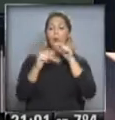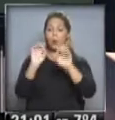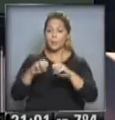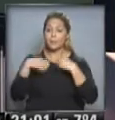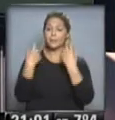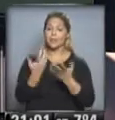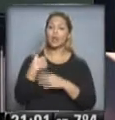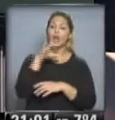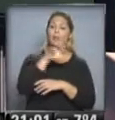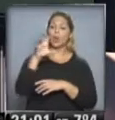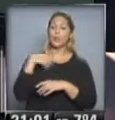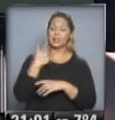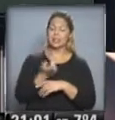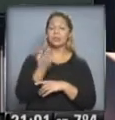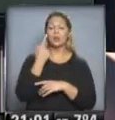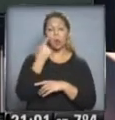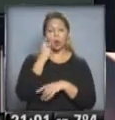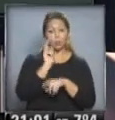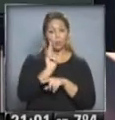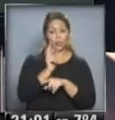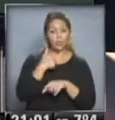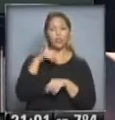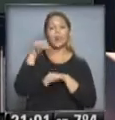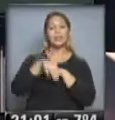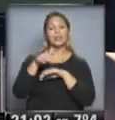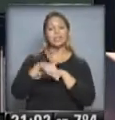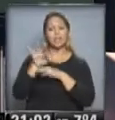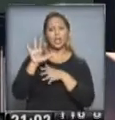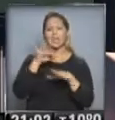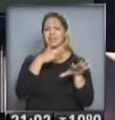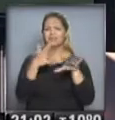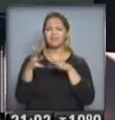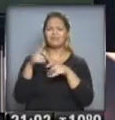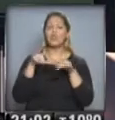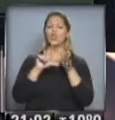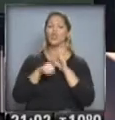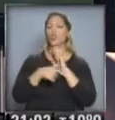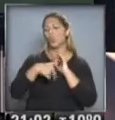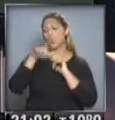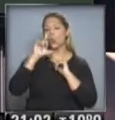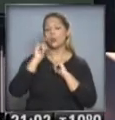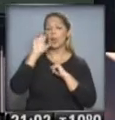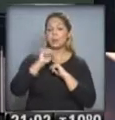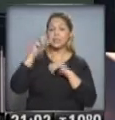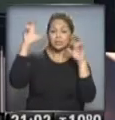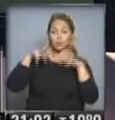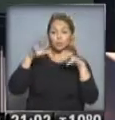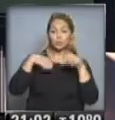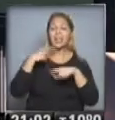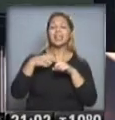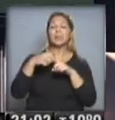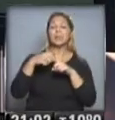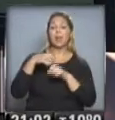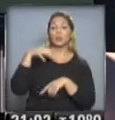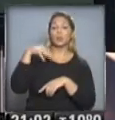el resto de las provincias, pero atención, que en Misiones continuará el tiempo inestable prácticamente durante todo el día martes con lluvias en forma aislada. Allí las temperaturas